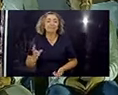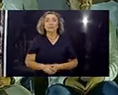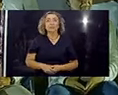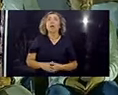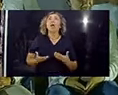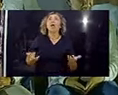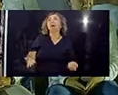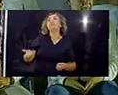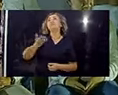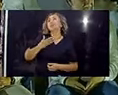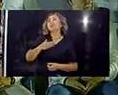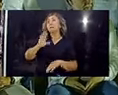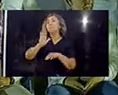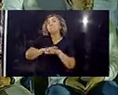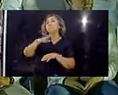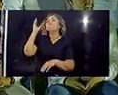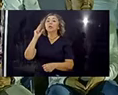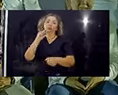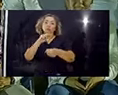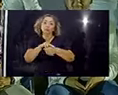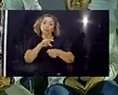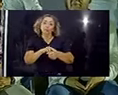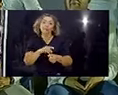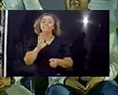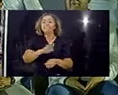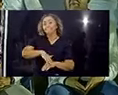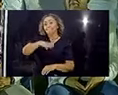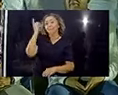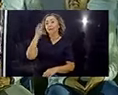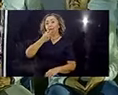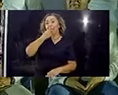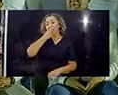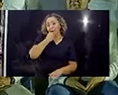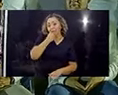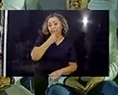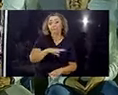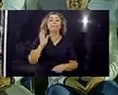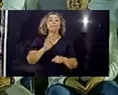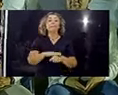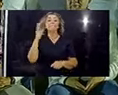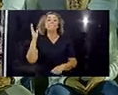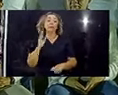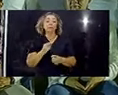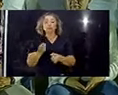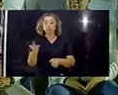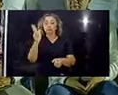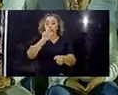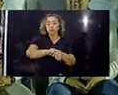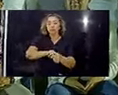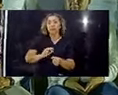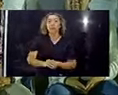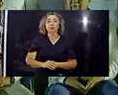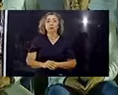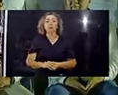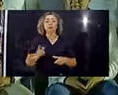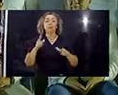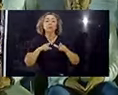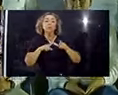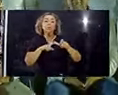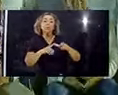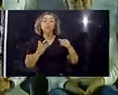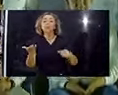más médicos medicamentos gratuitos y además de todo lo que va a hacer el presidente vamos